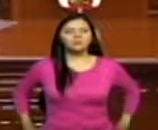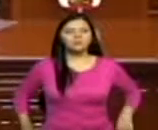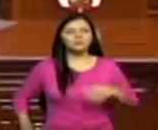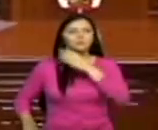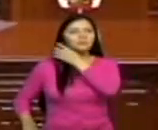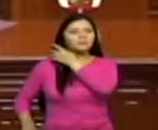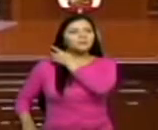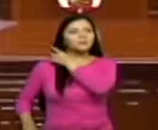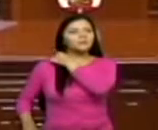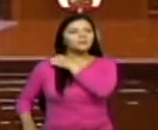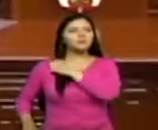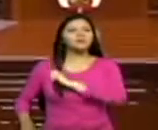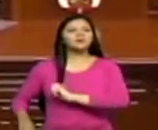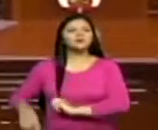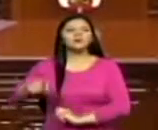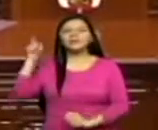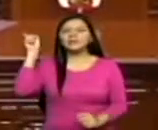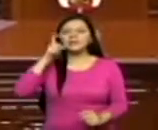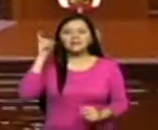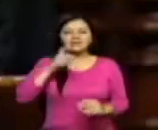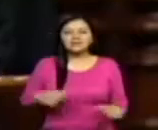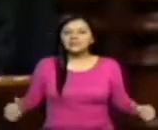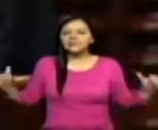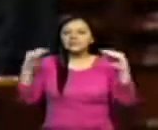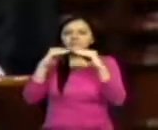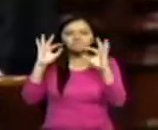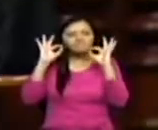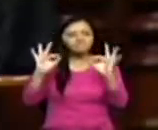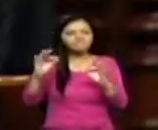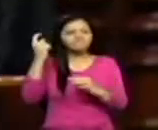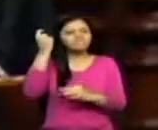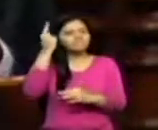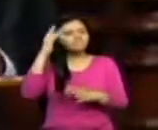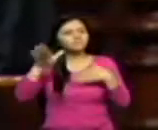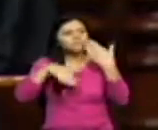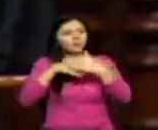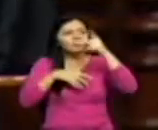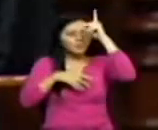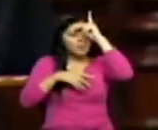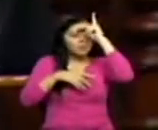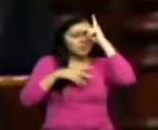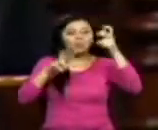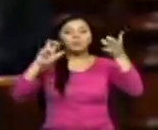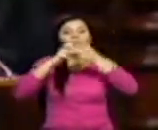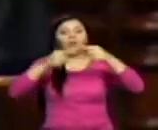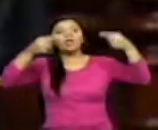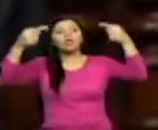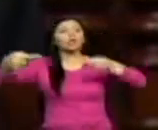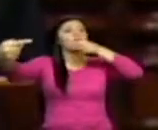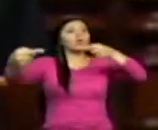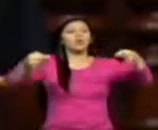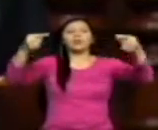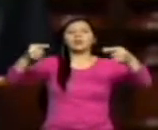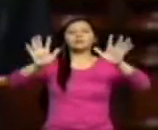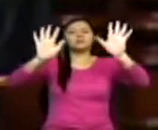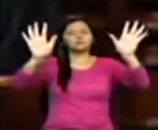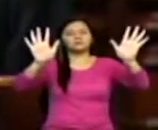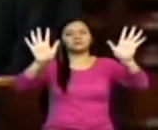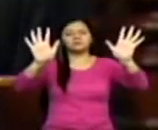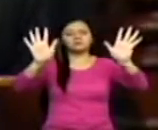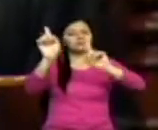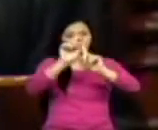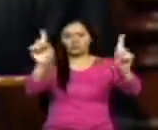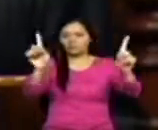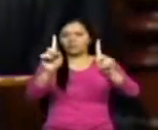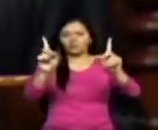Necesitamos entendernos como país, enfrentar los conflictos con diálogo, no con